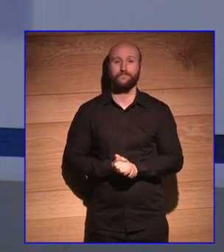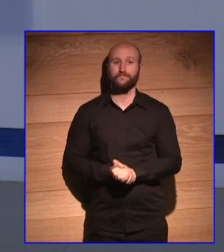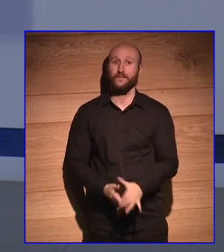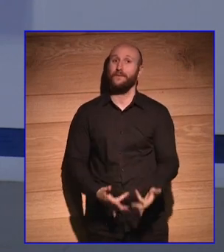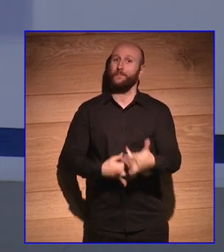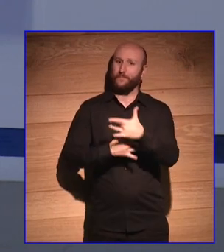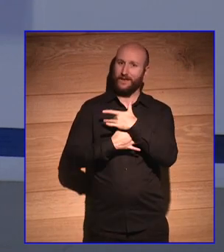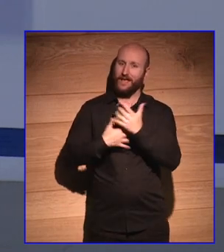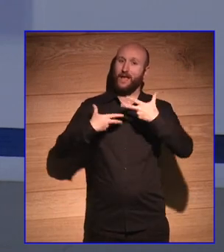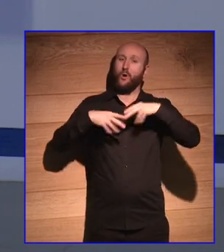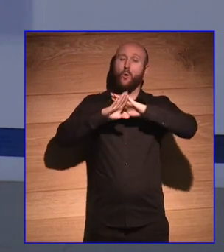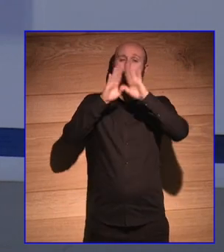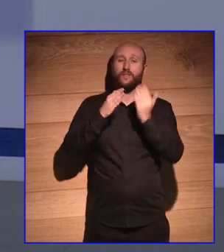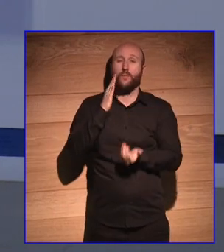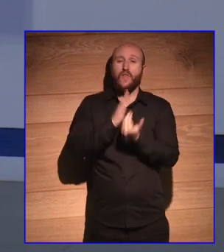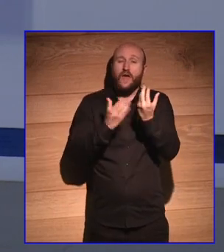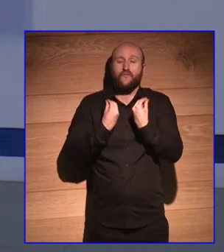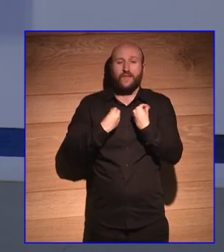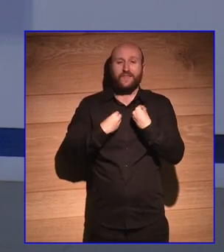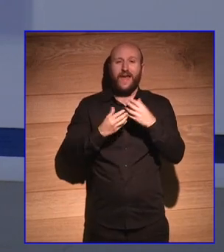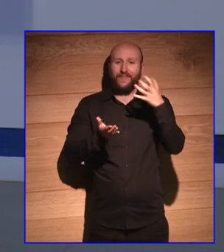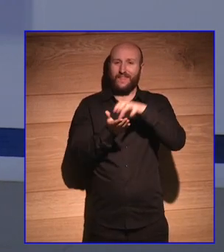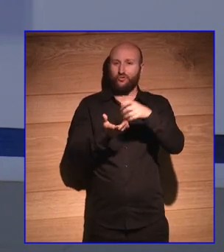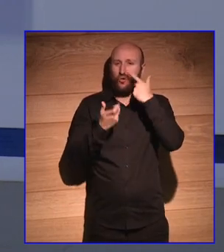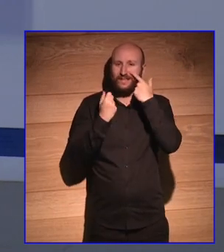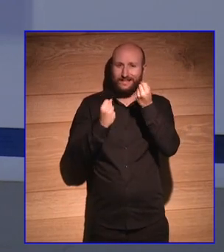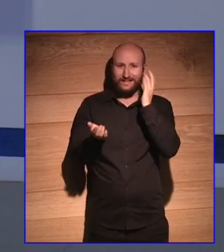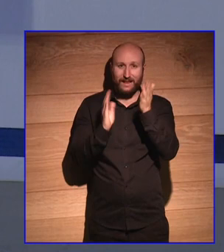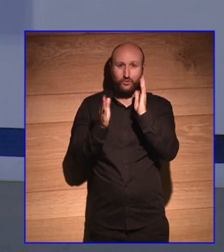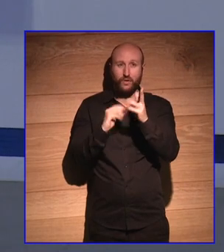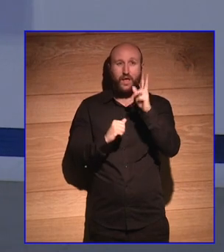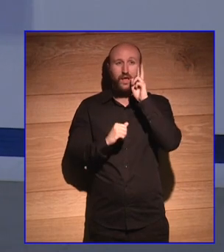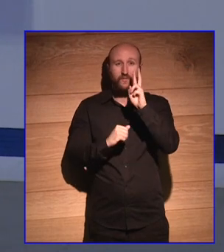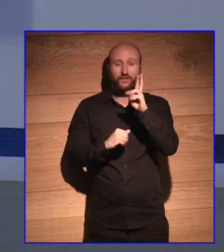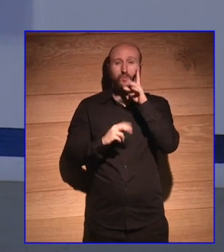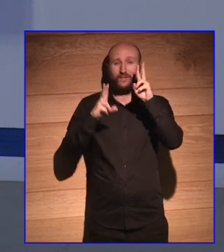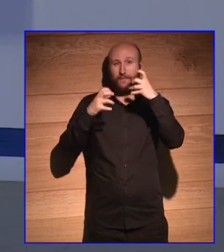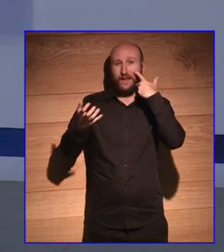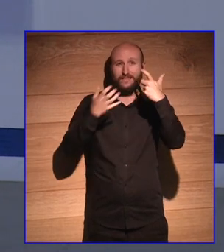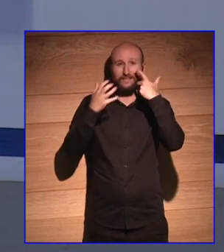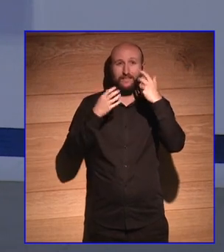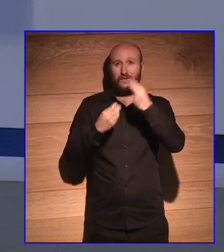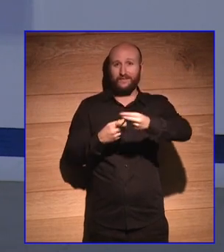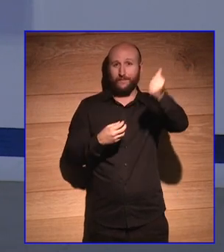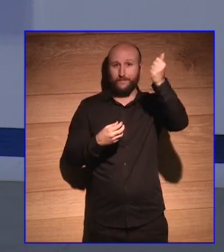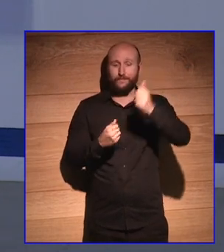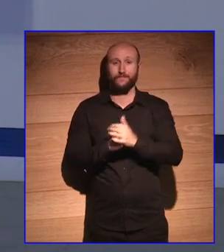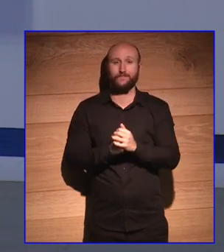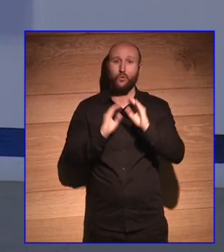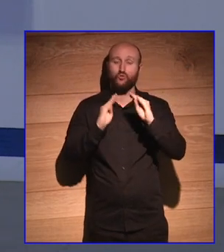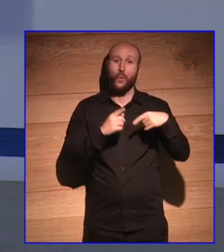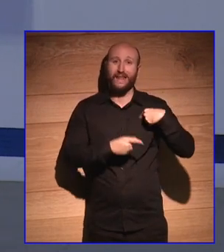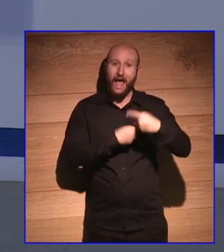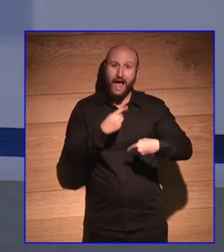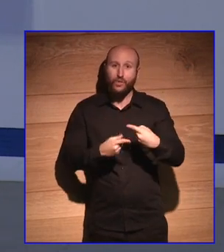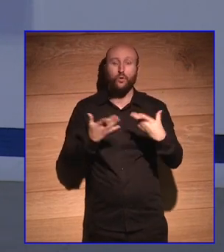terminó sus días en este sanatorio viendo con ello el truncamiento de una prometedora carrera artística el legado que nos deja es su música